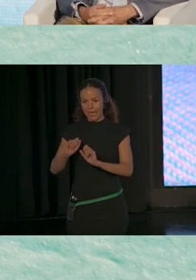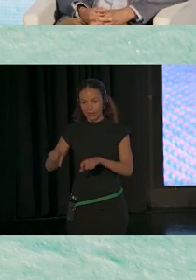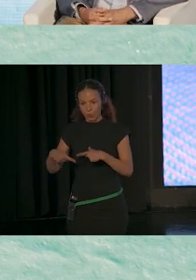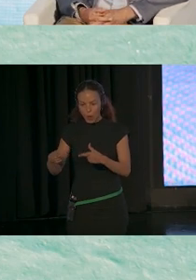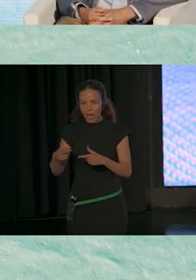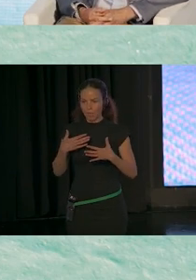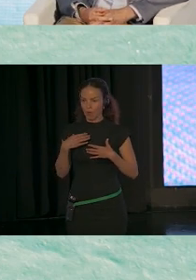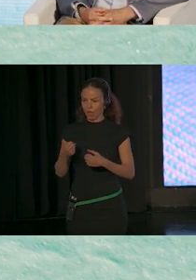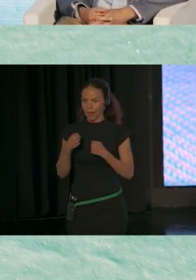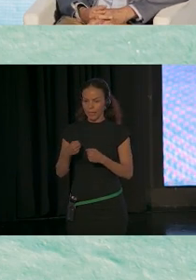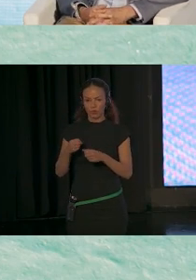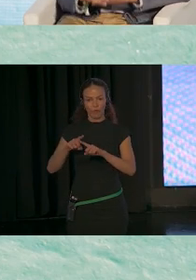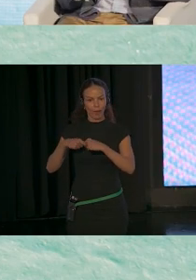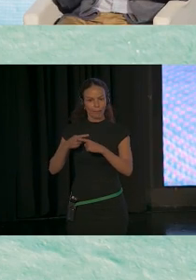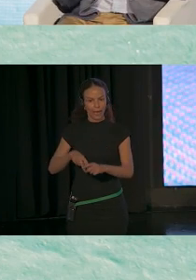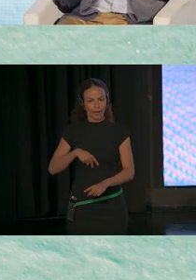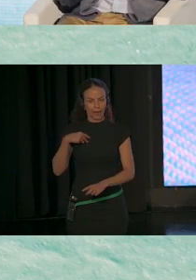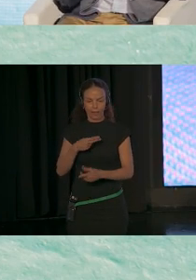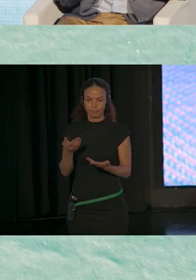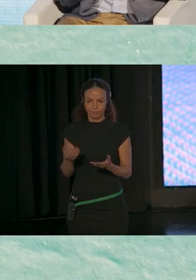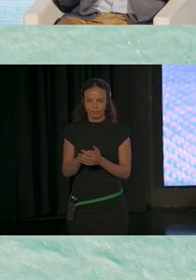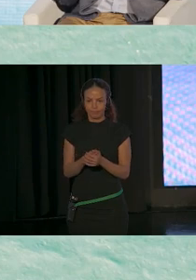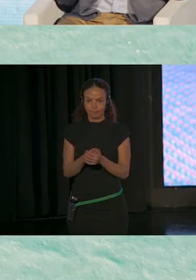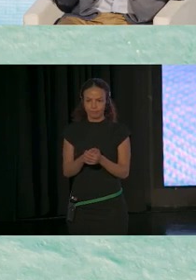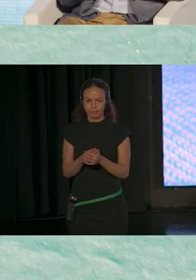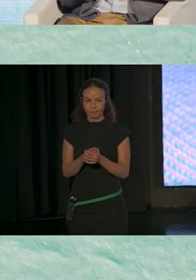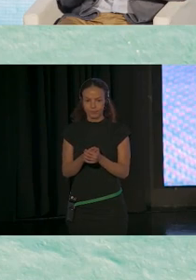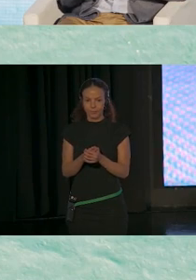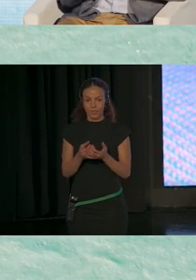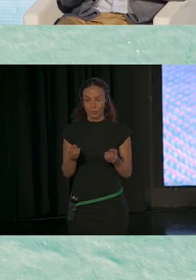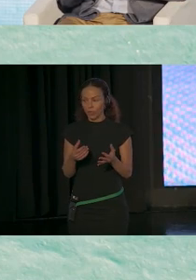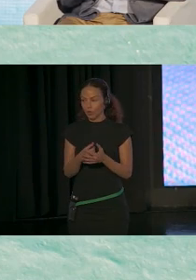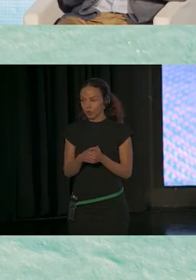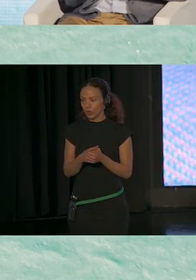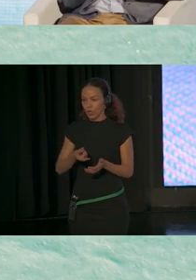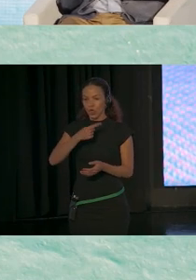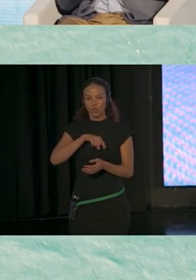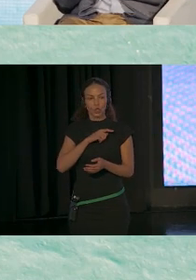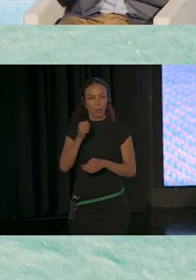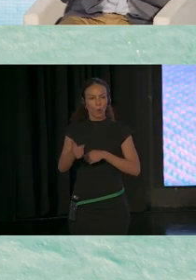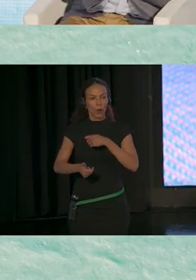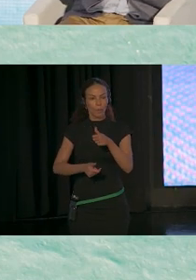empoderamiento de las familias, y en fin. Y bueno, hemos ido tratando